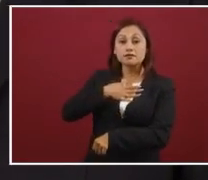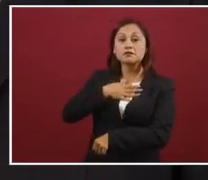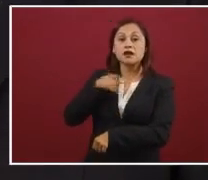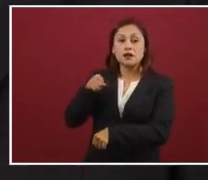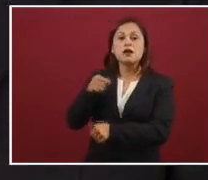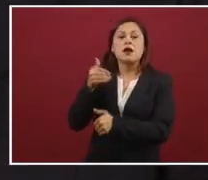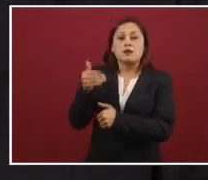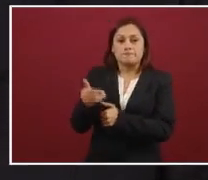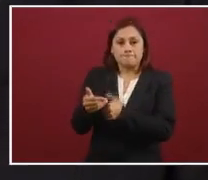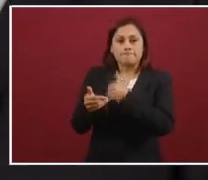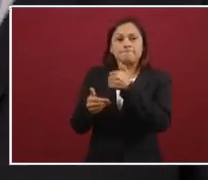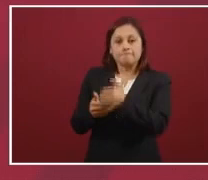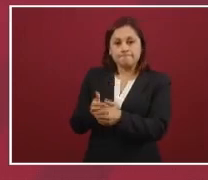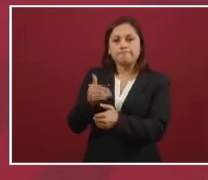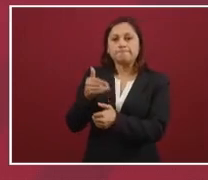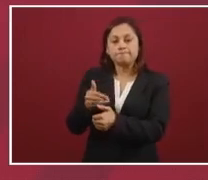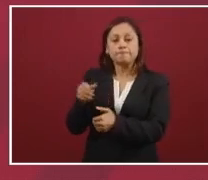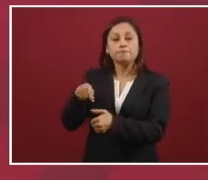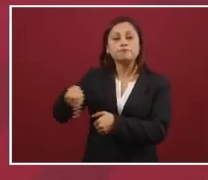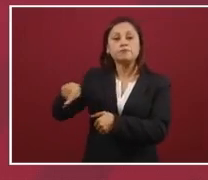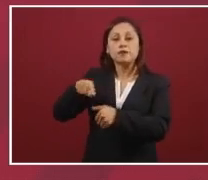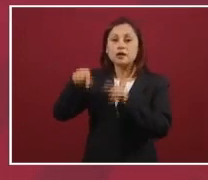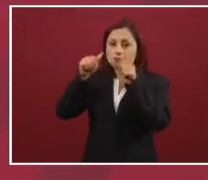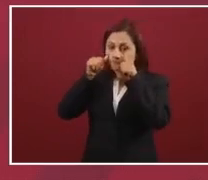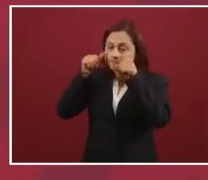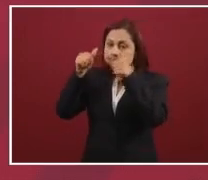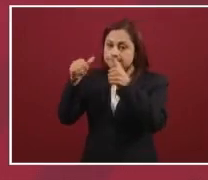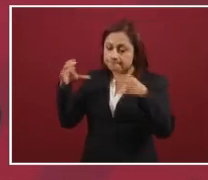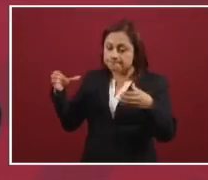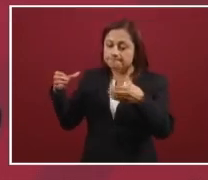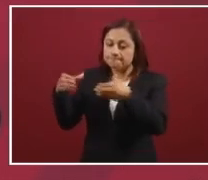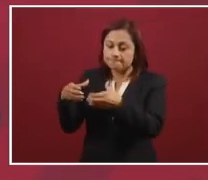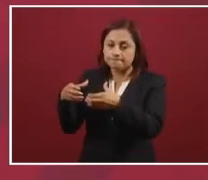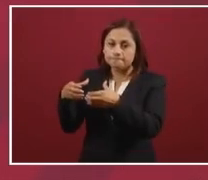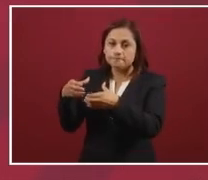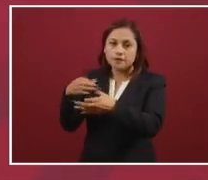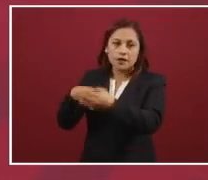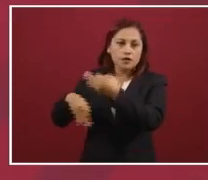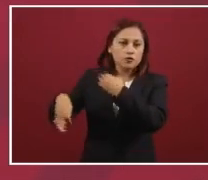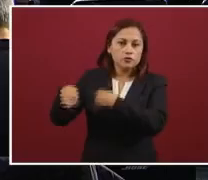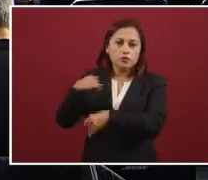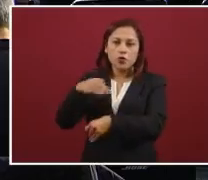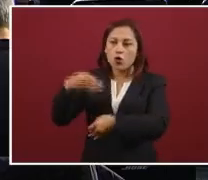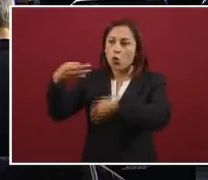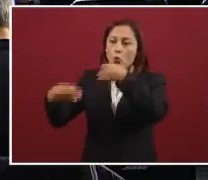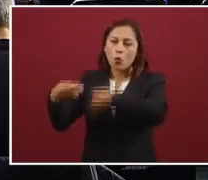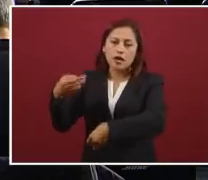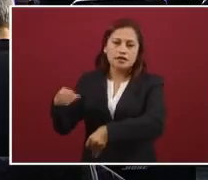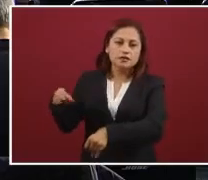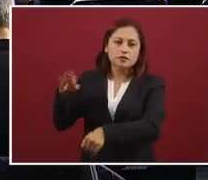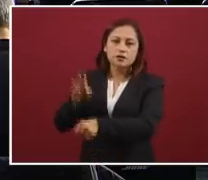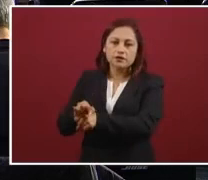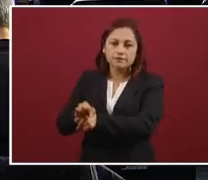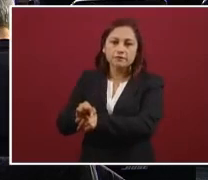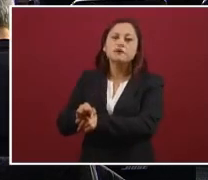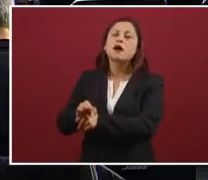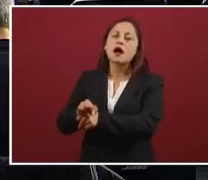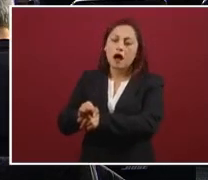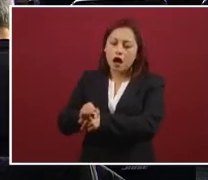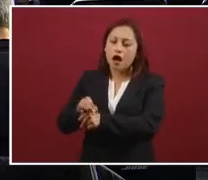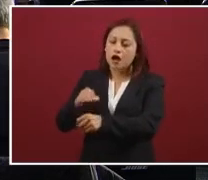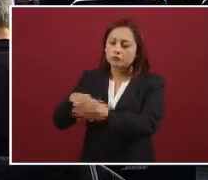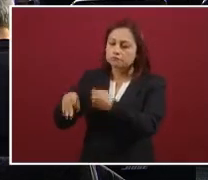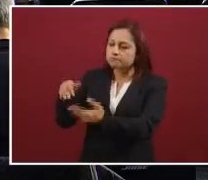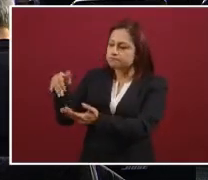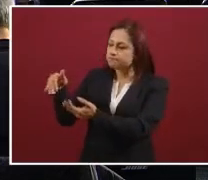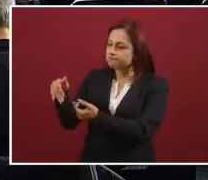avance el que se estén concentrando en un solo juzgado para desahogar lo más